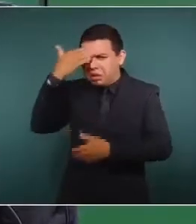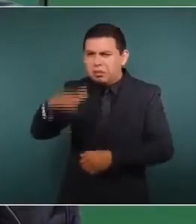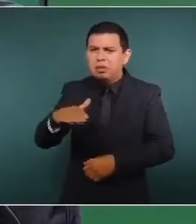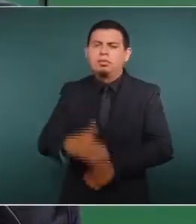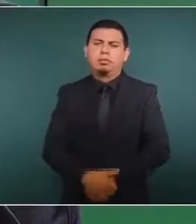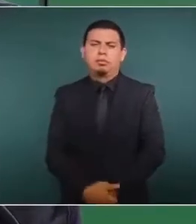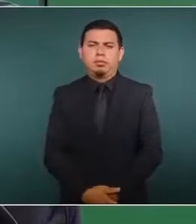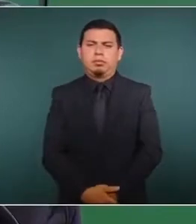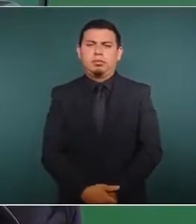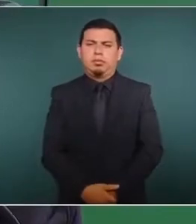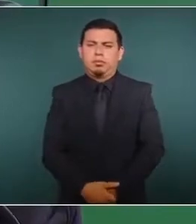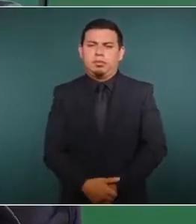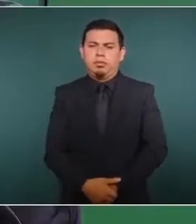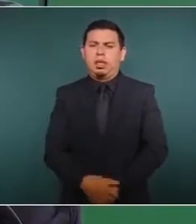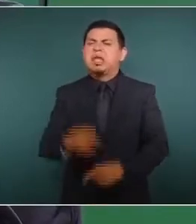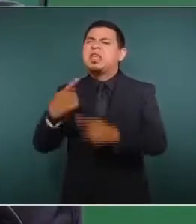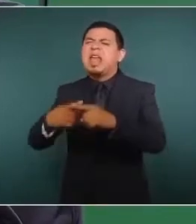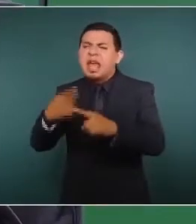porque